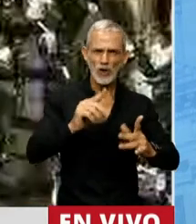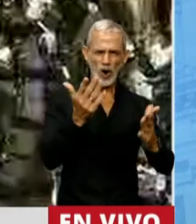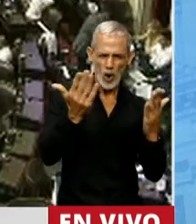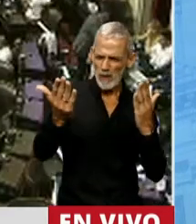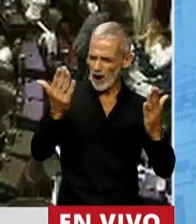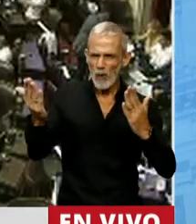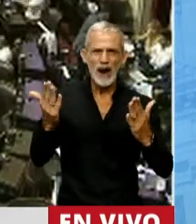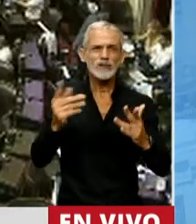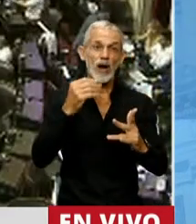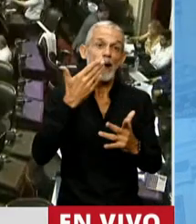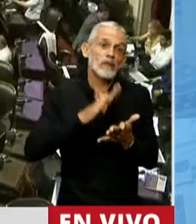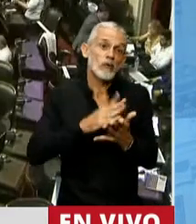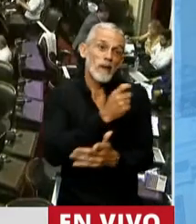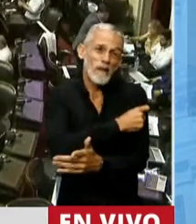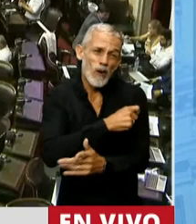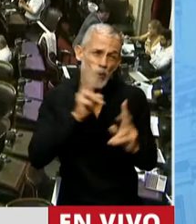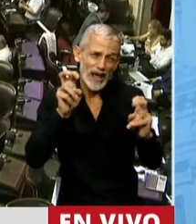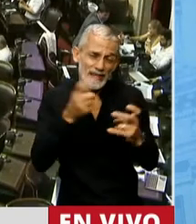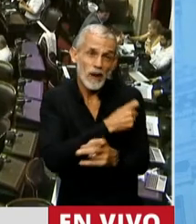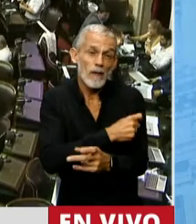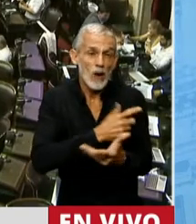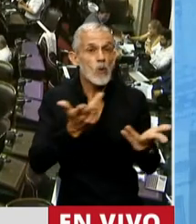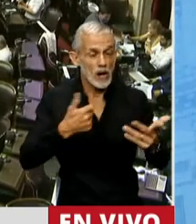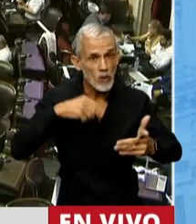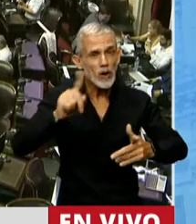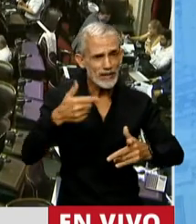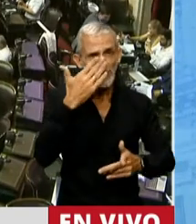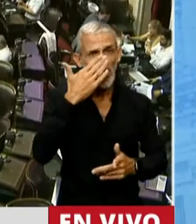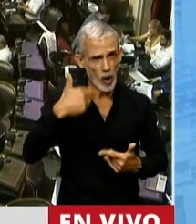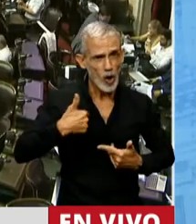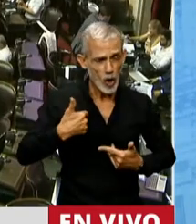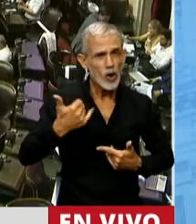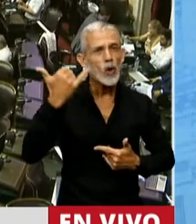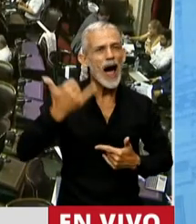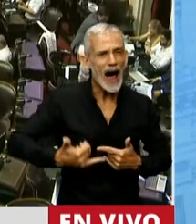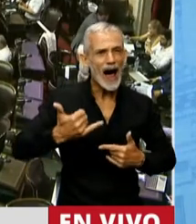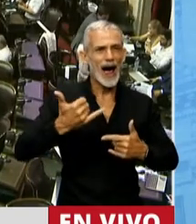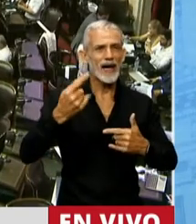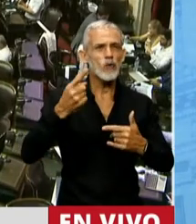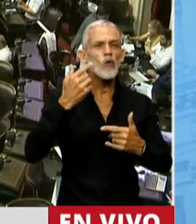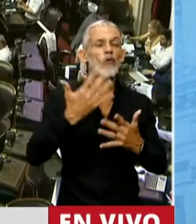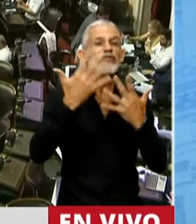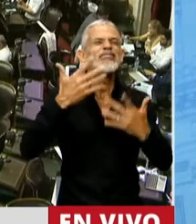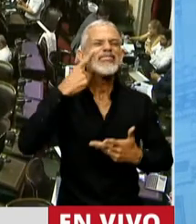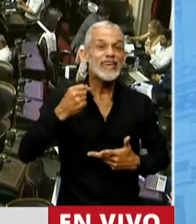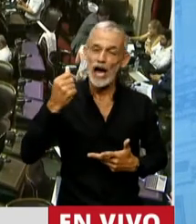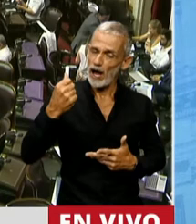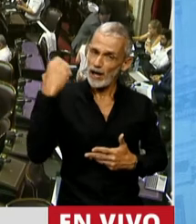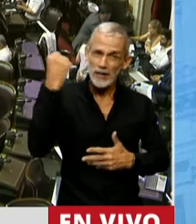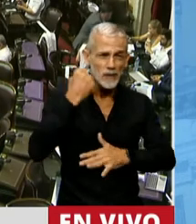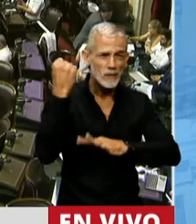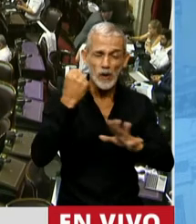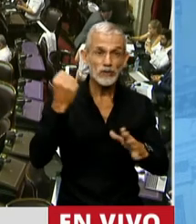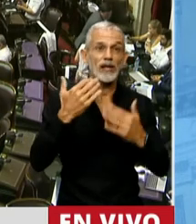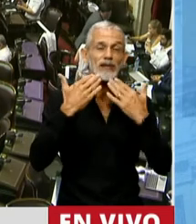comparaciones se ha hablado de las vacunas. Nosotros también hoy en Córdoba hemos protagonizado una jornada impecable,